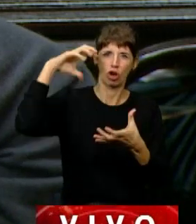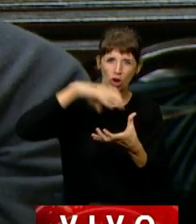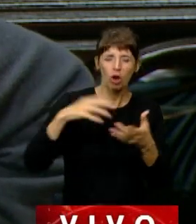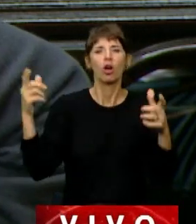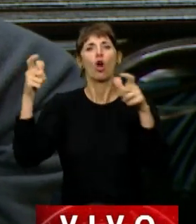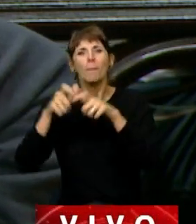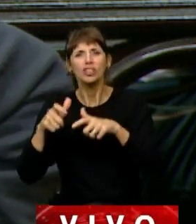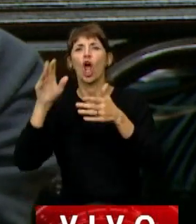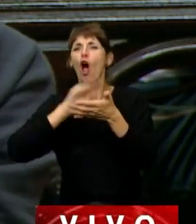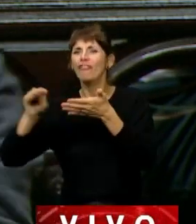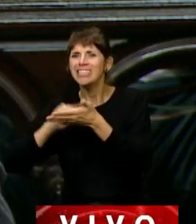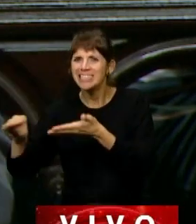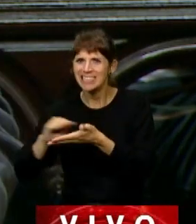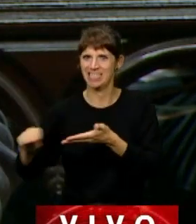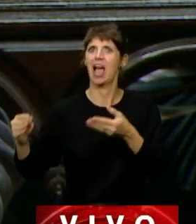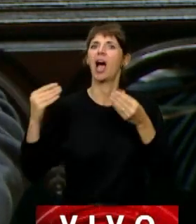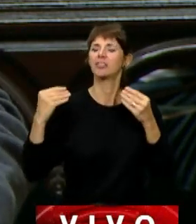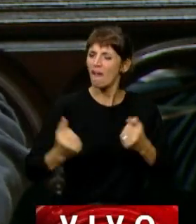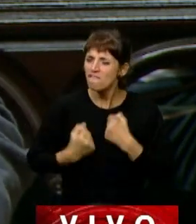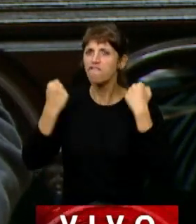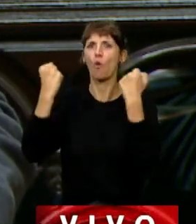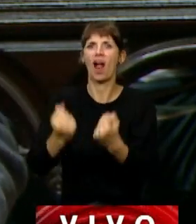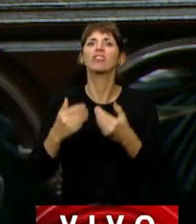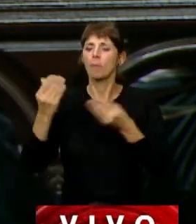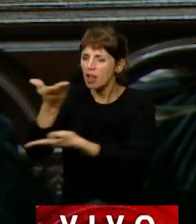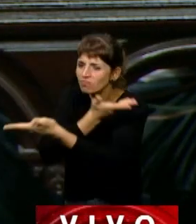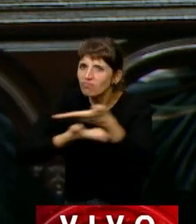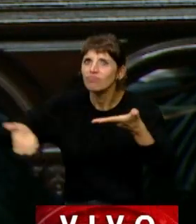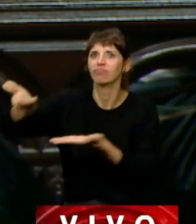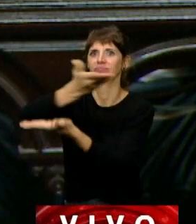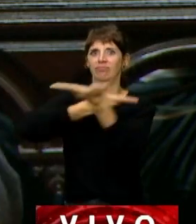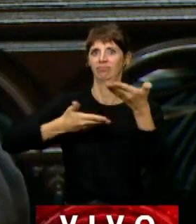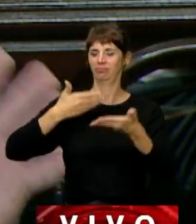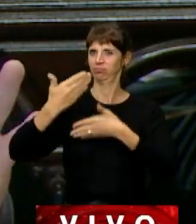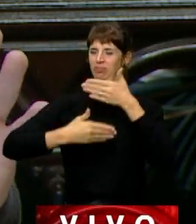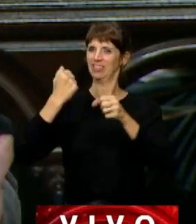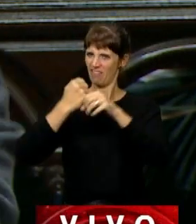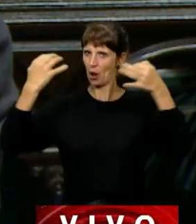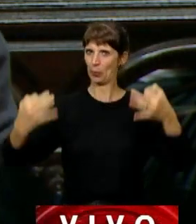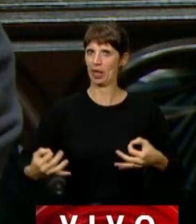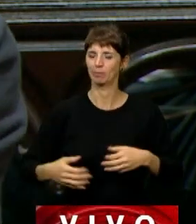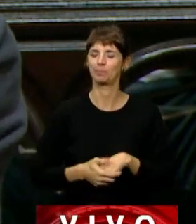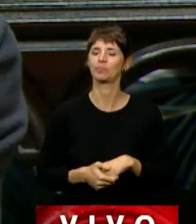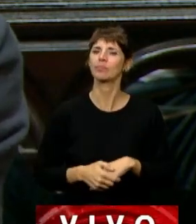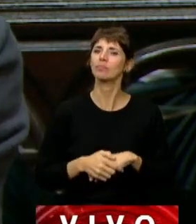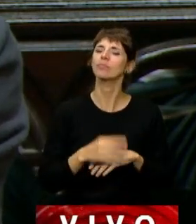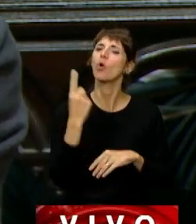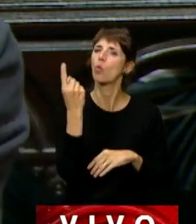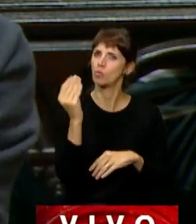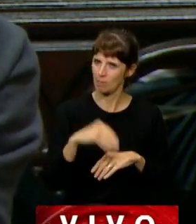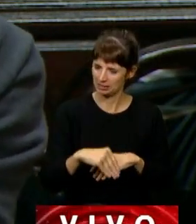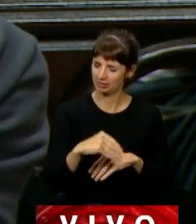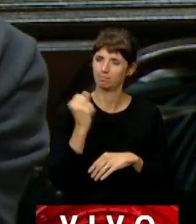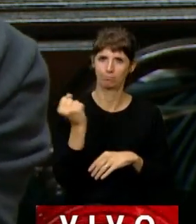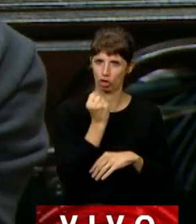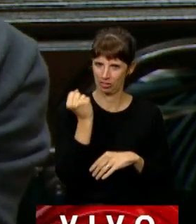comisiones, en las oficinas, todo lo que tengamos que hacer para que la podamos desarrollar. Y quiero decir un paréntesis, porque